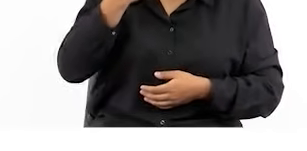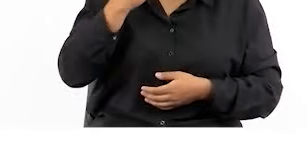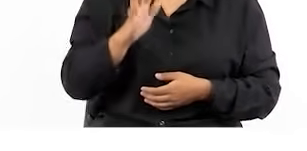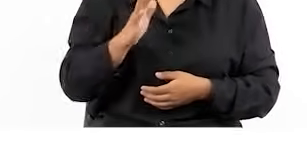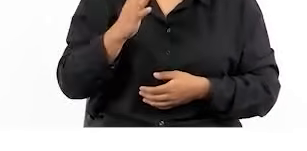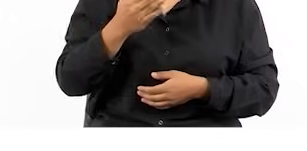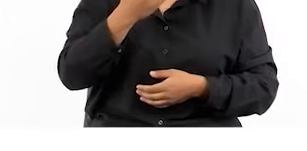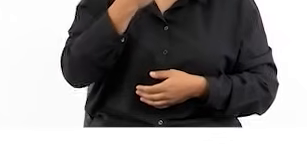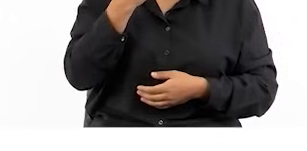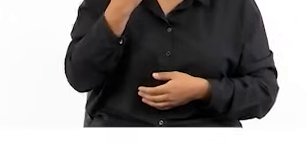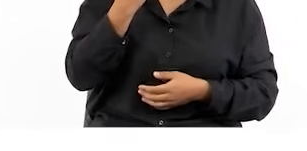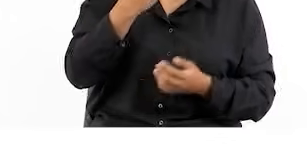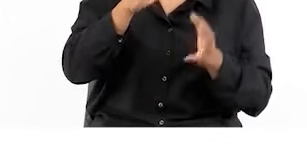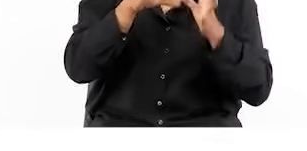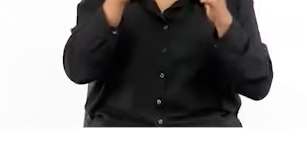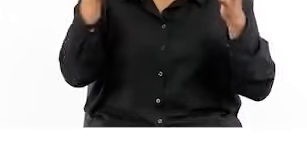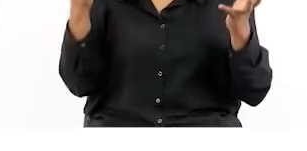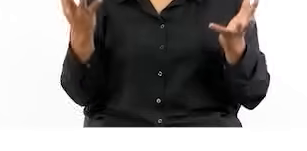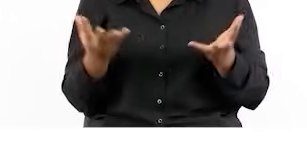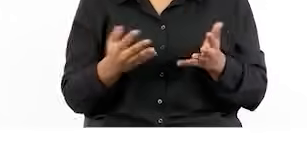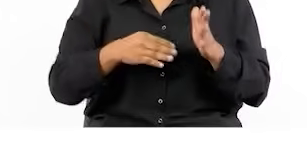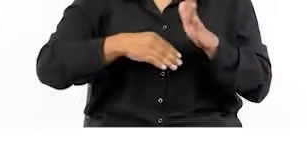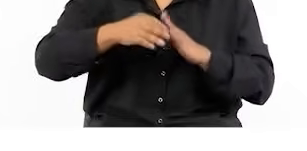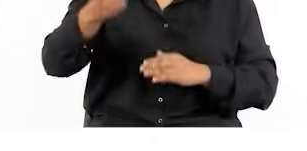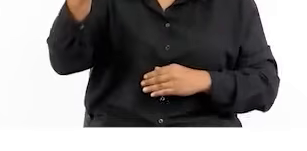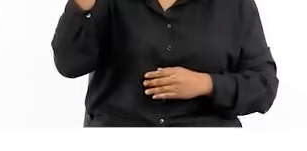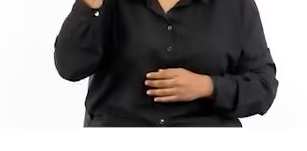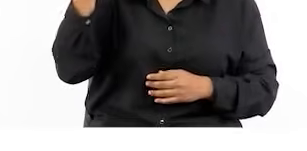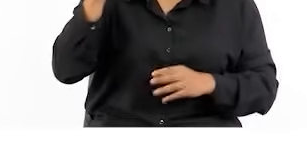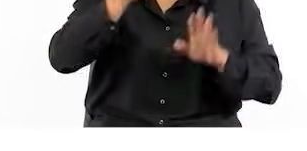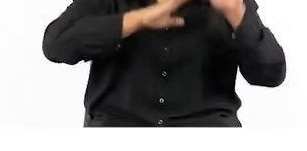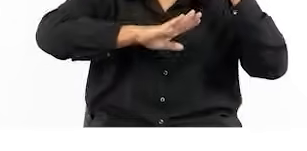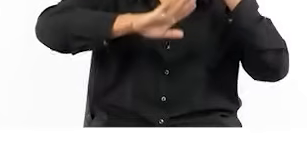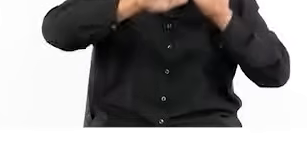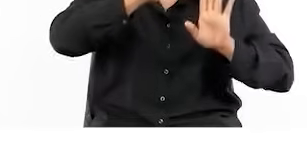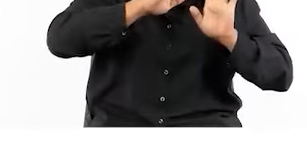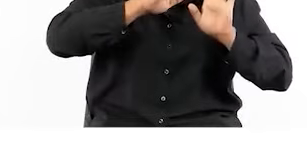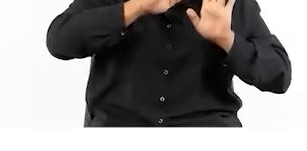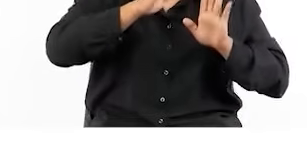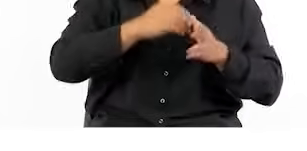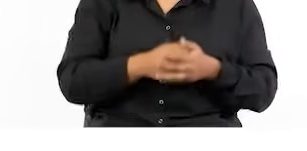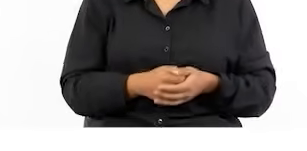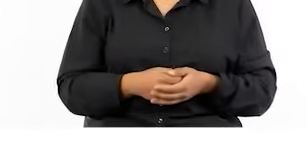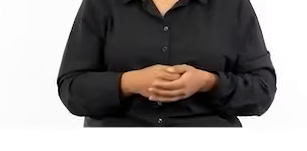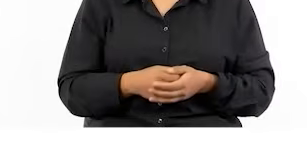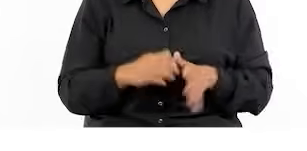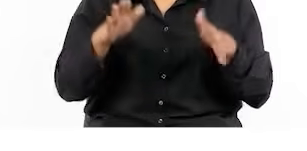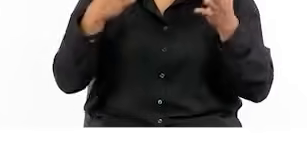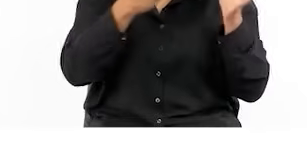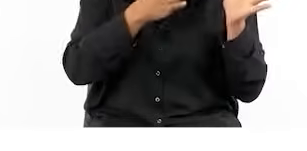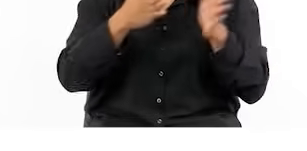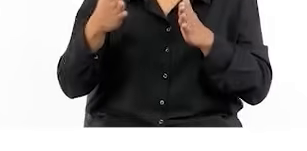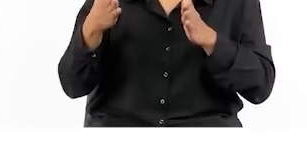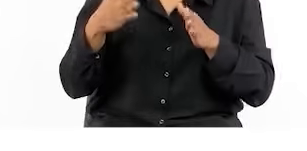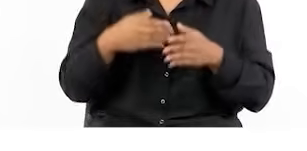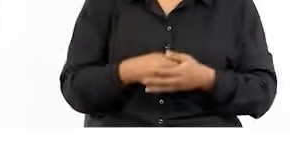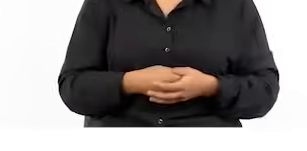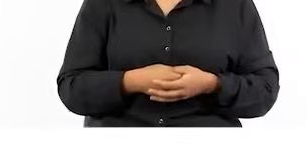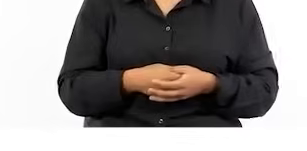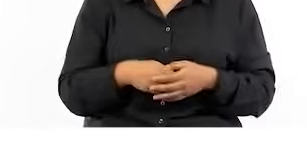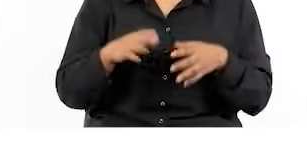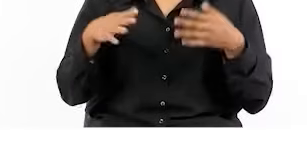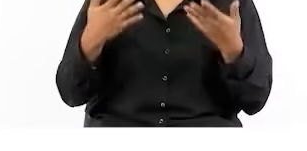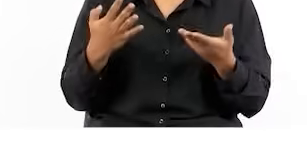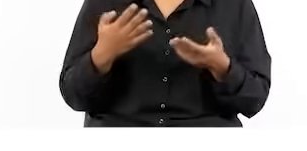las siguientes. ¿Cuáles han sido los eventos geológicos más importantes que han ocurrido en la historia de la Tierra? ¿Y